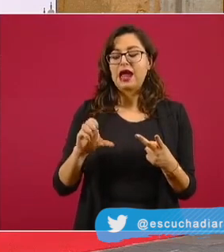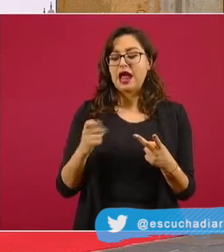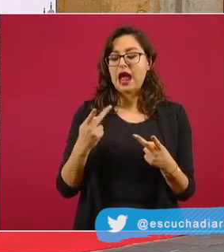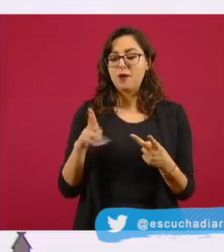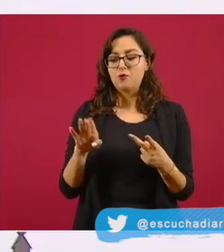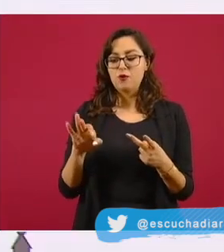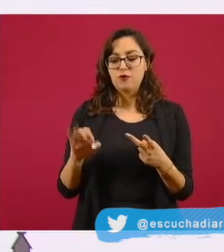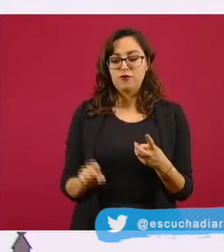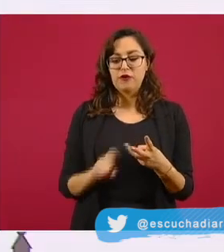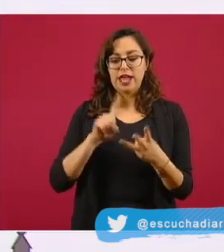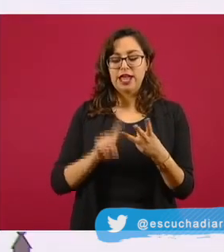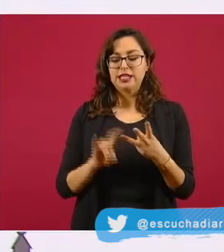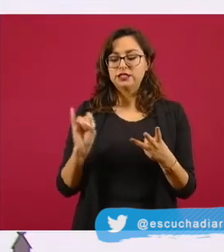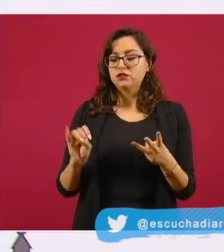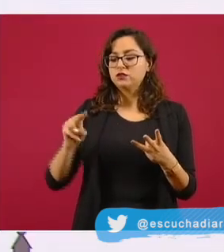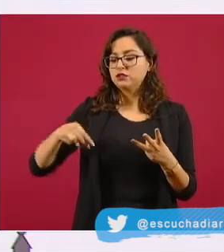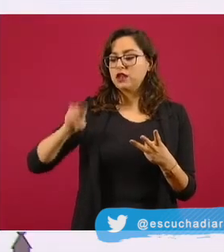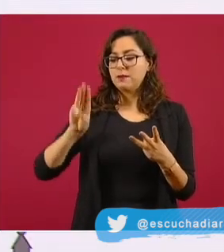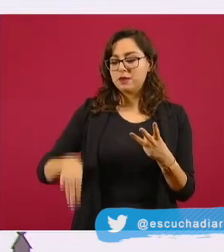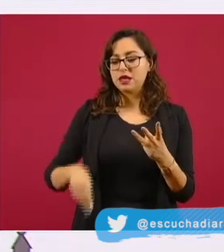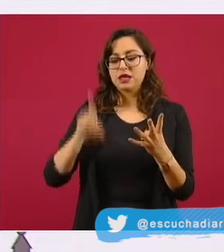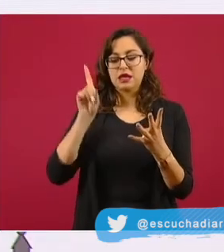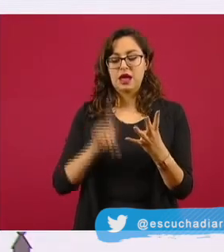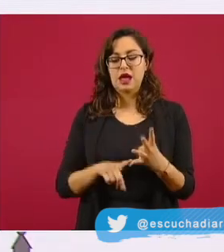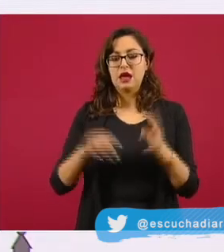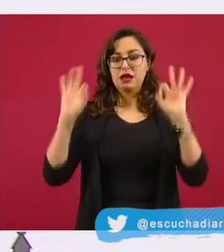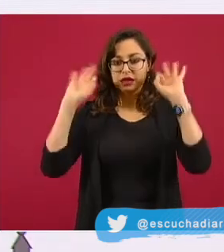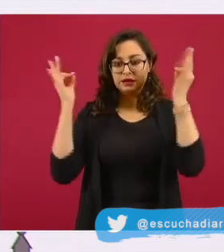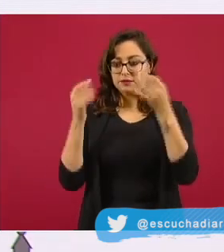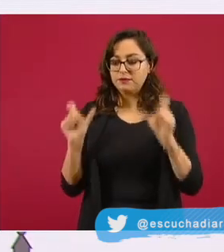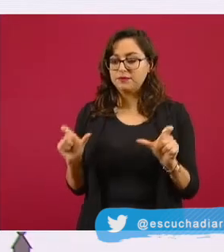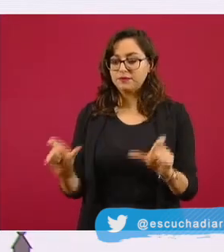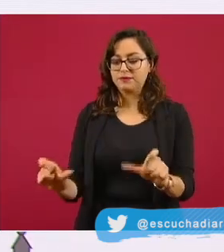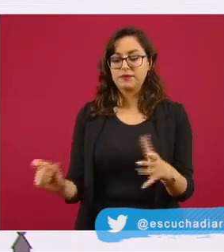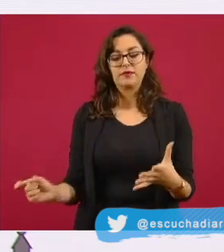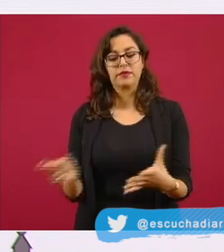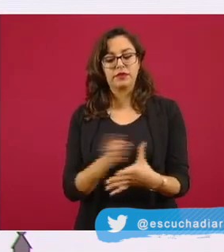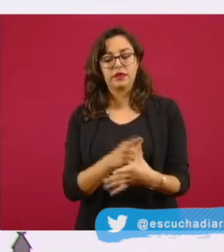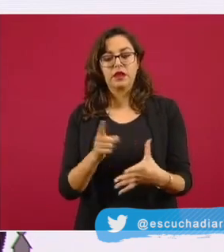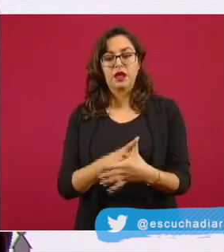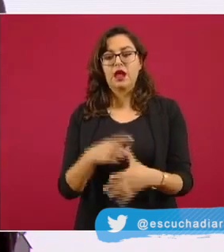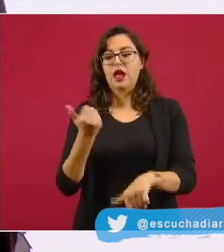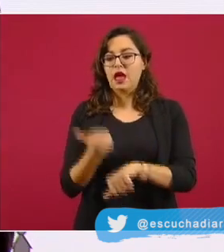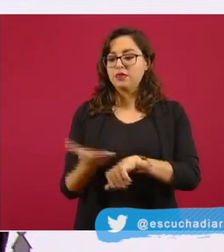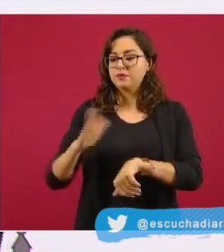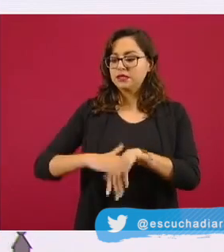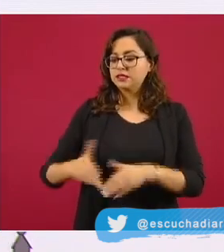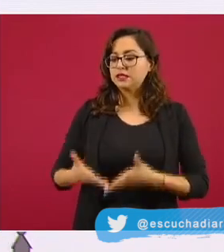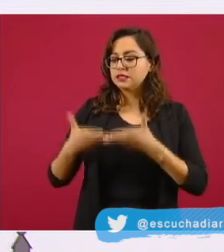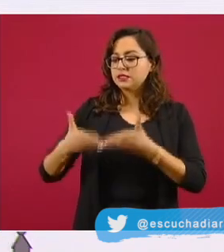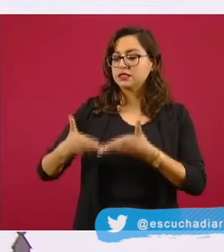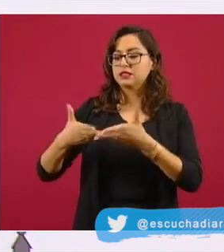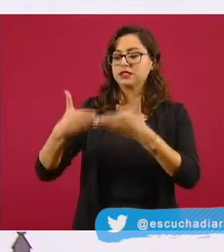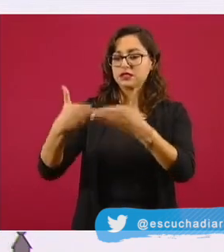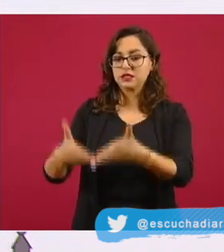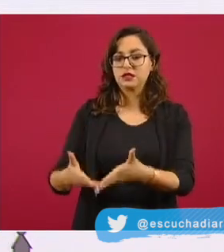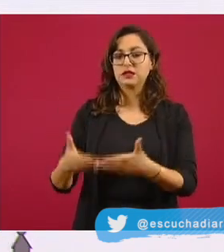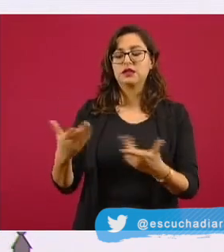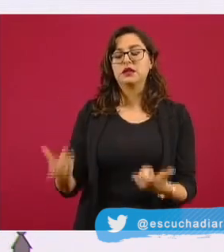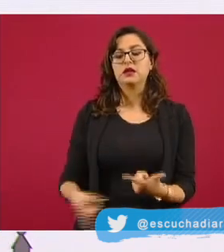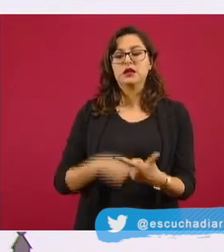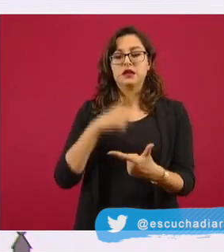Instituto Nacional de Migración, las aduanas, las administraciones portuarias integrales, las